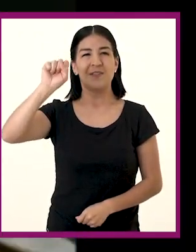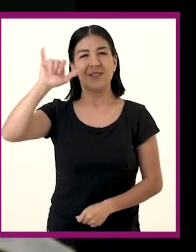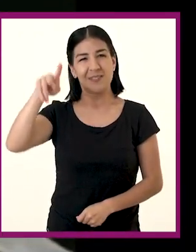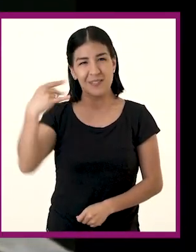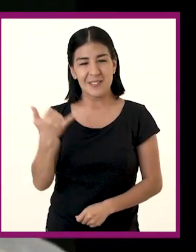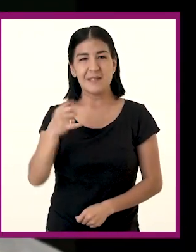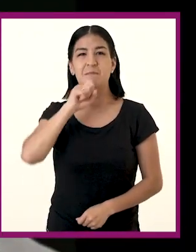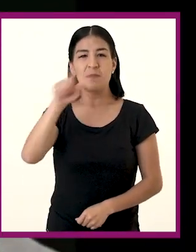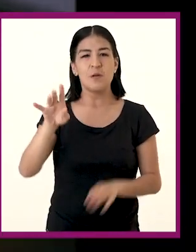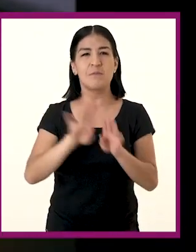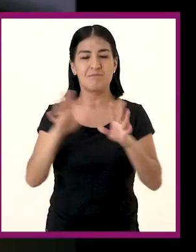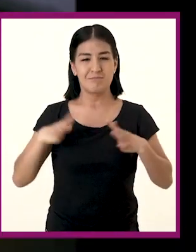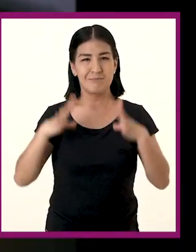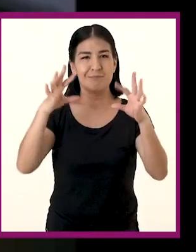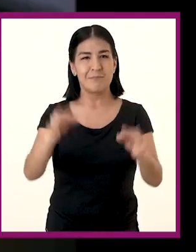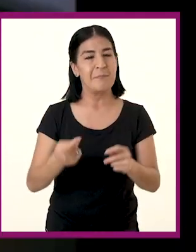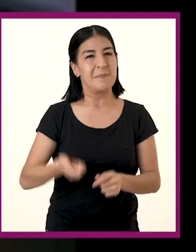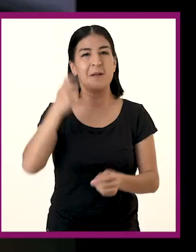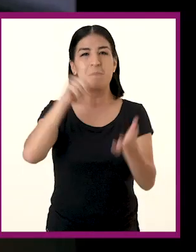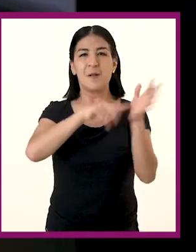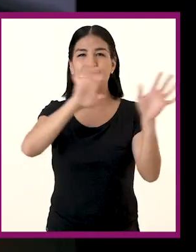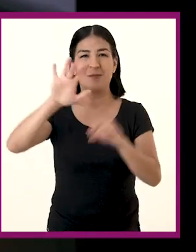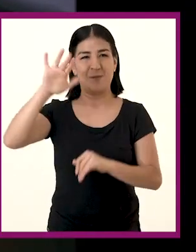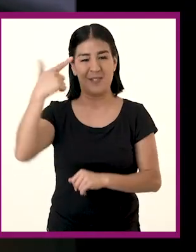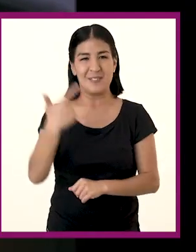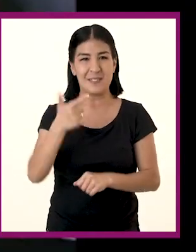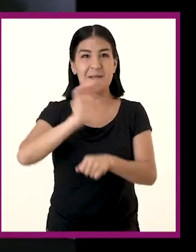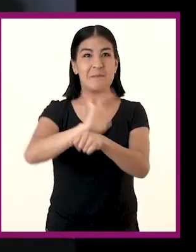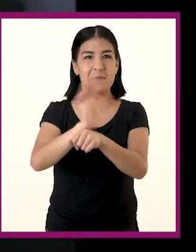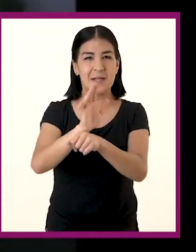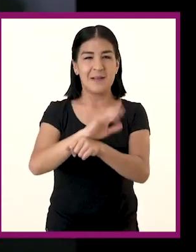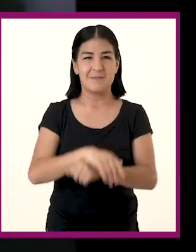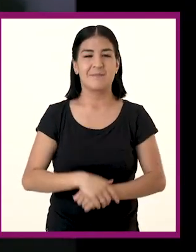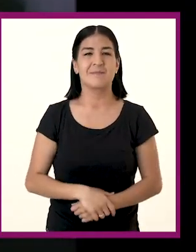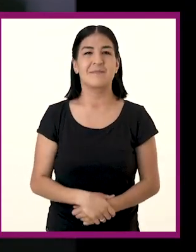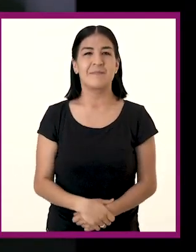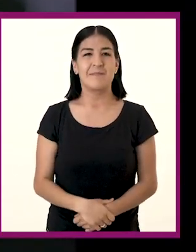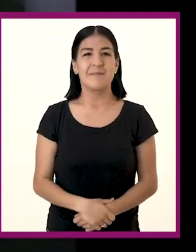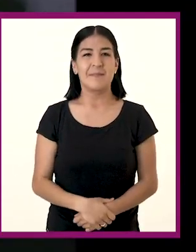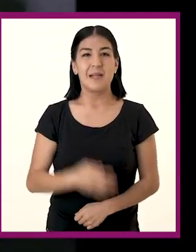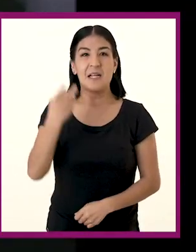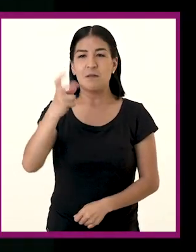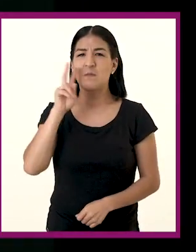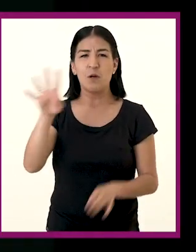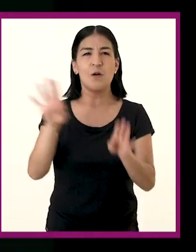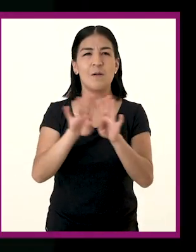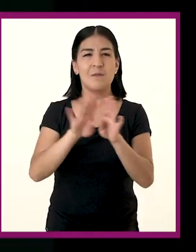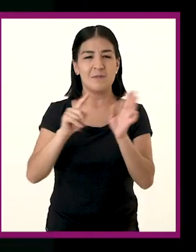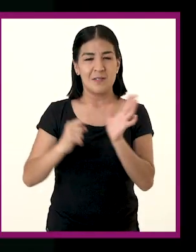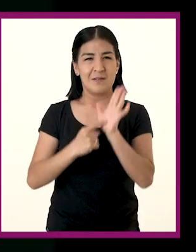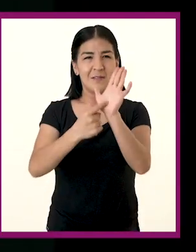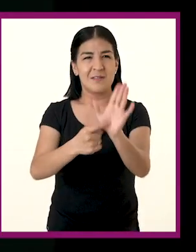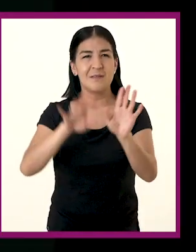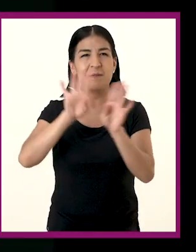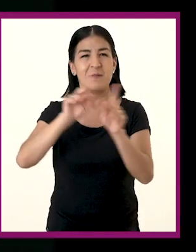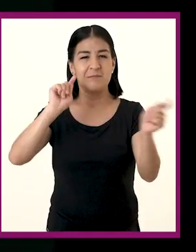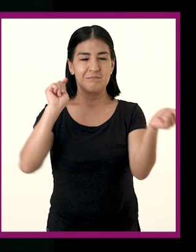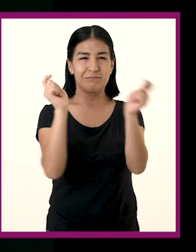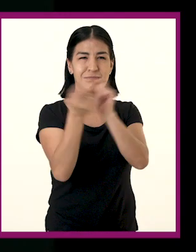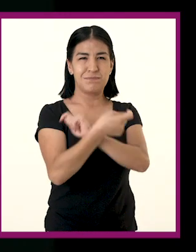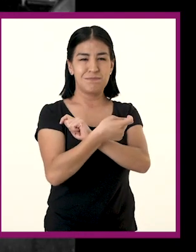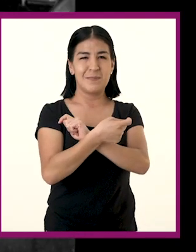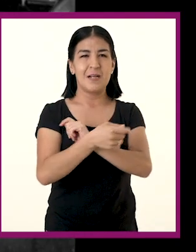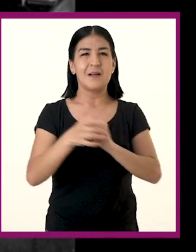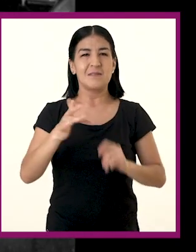Jodorowsky debutó en el cine en 1957 con el cortometraje La Cravate, una adaptación surrealista